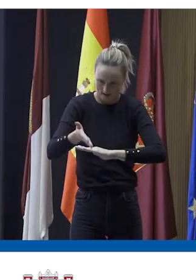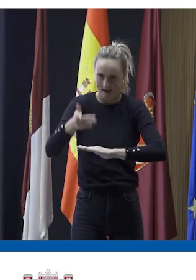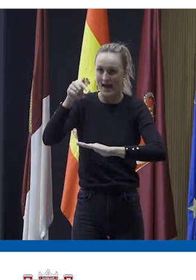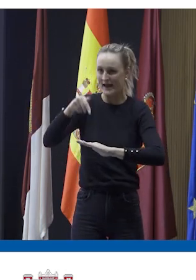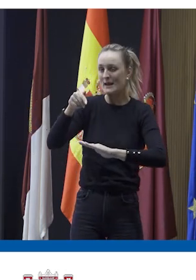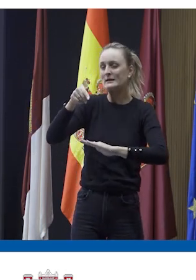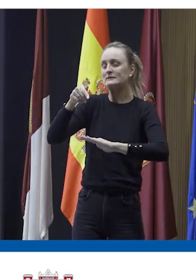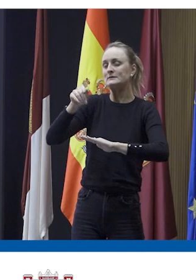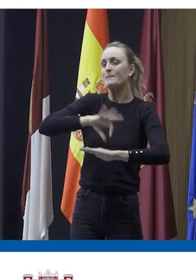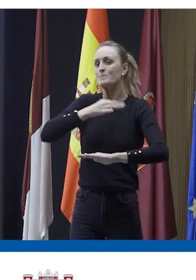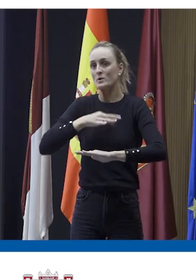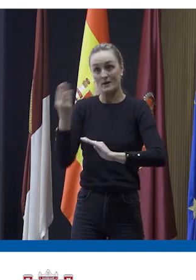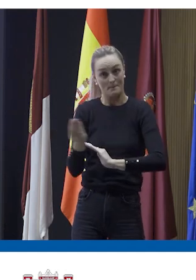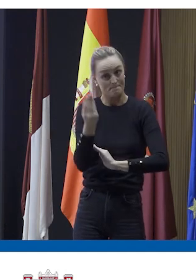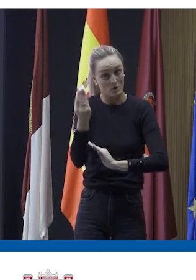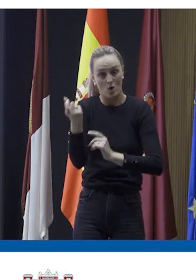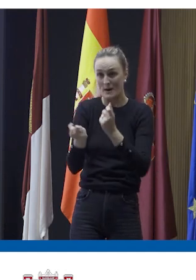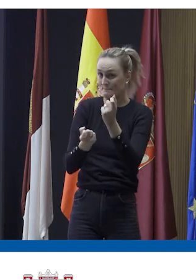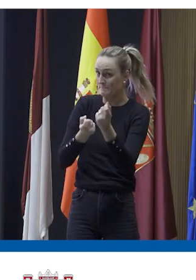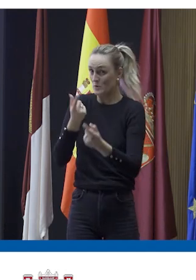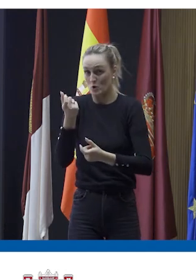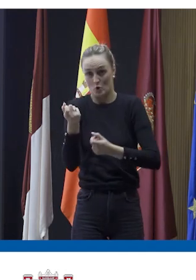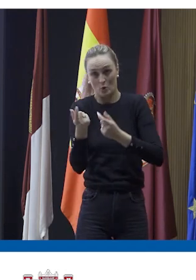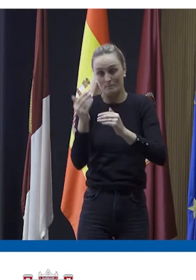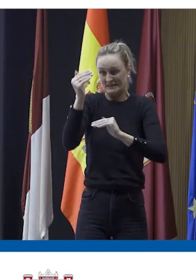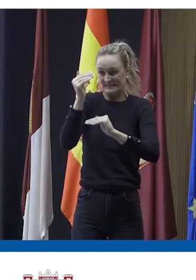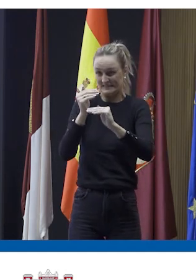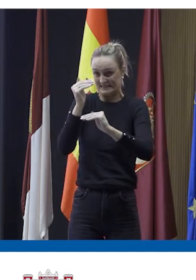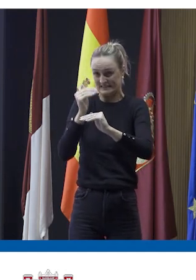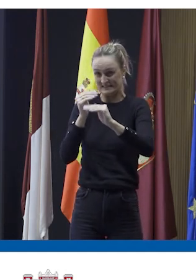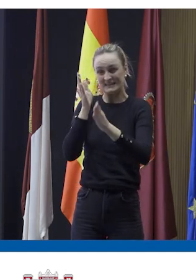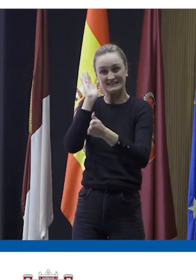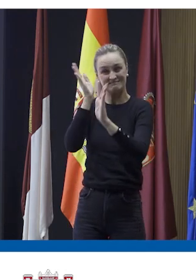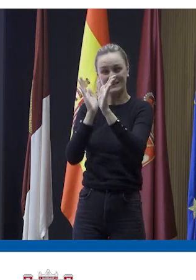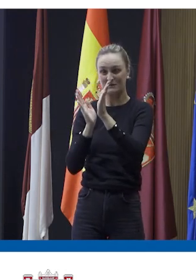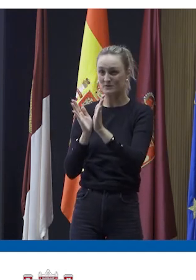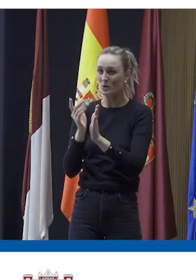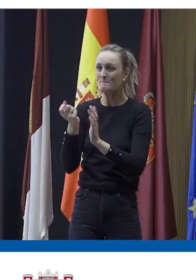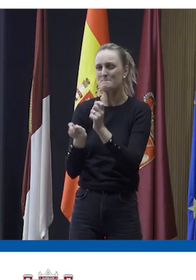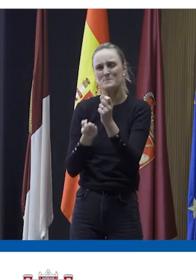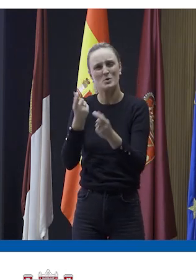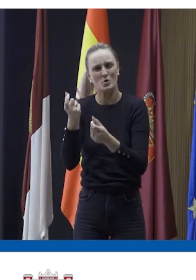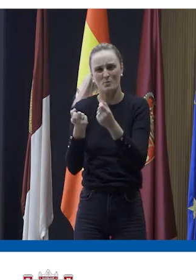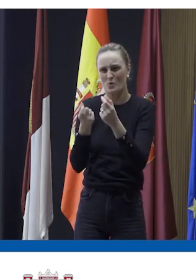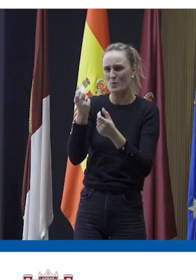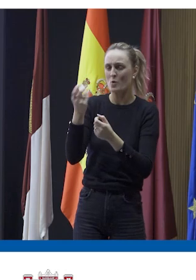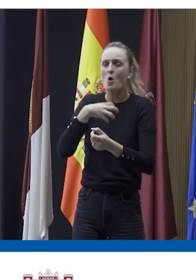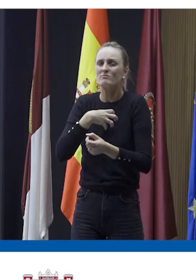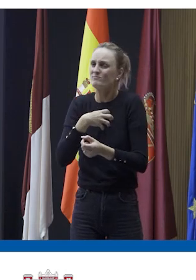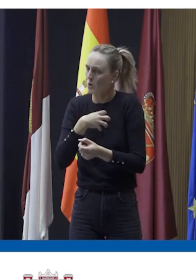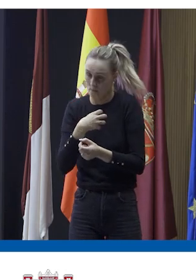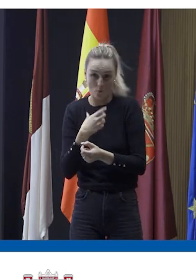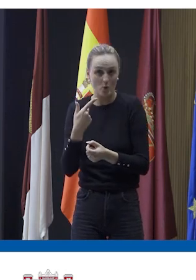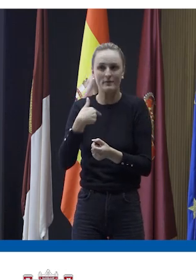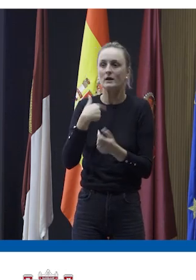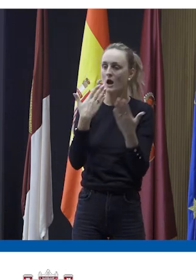las probabilidades de mejora pues van disminuyendo y los tratamientos ya son mucho más limitados. Así que de